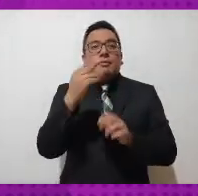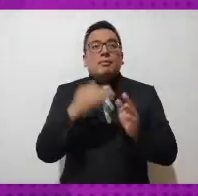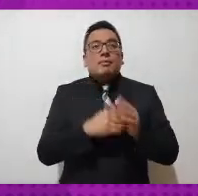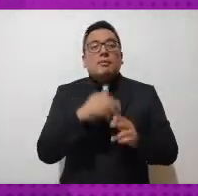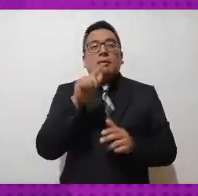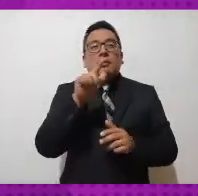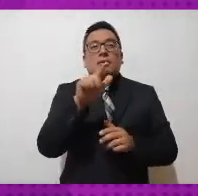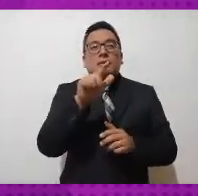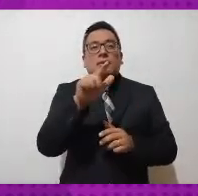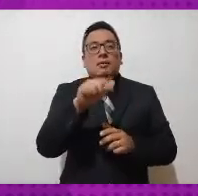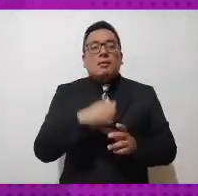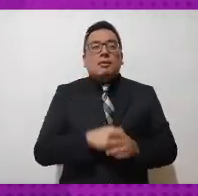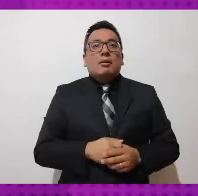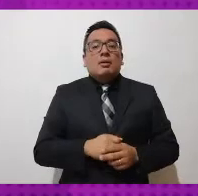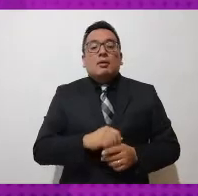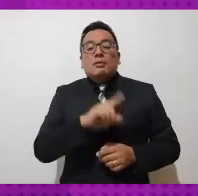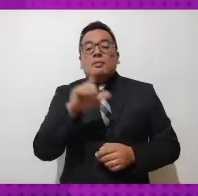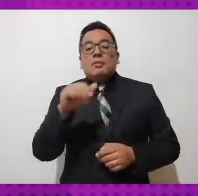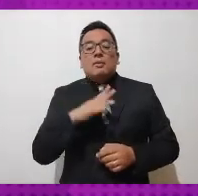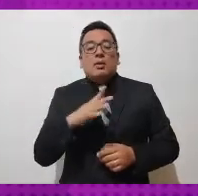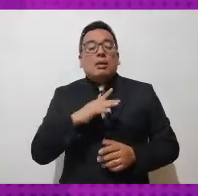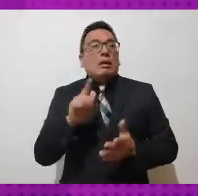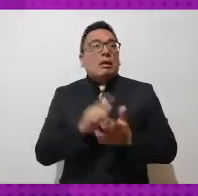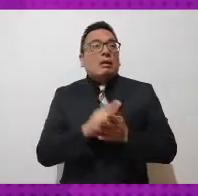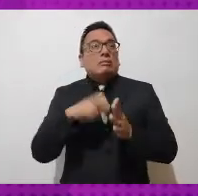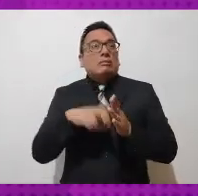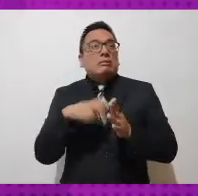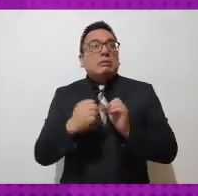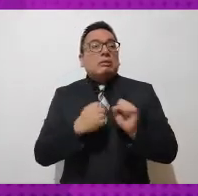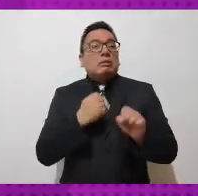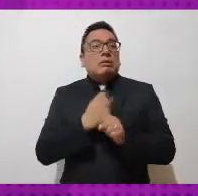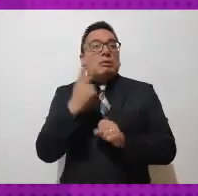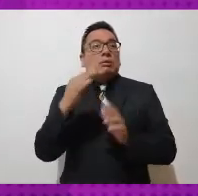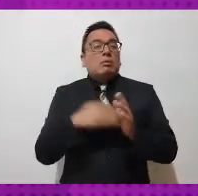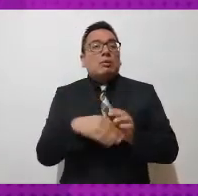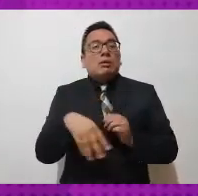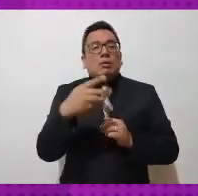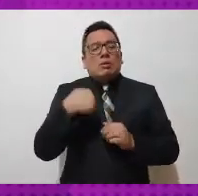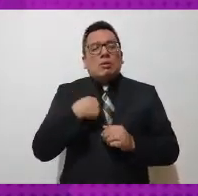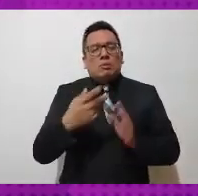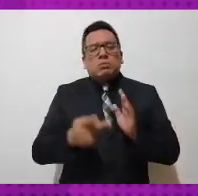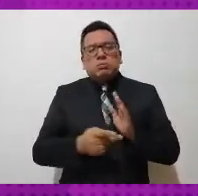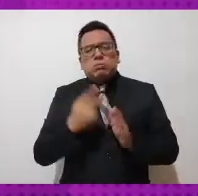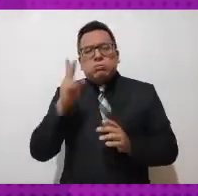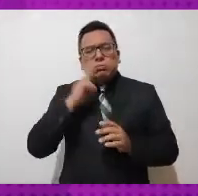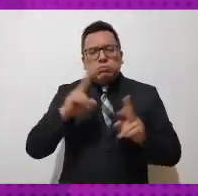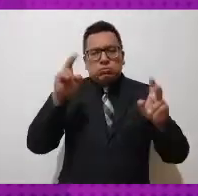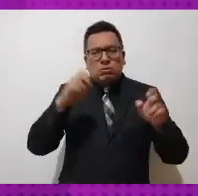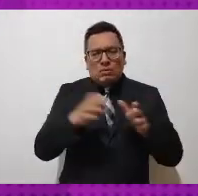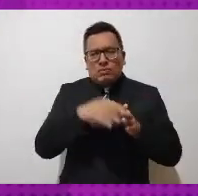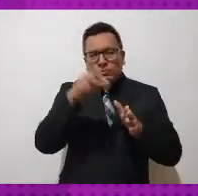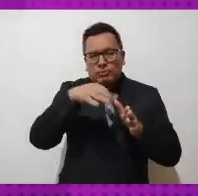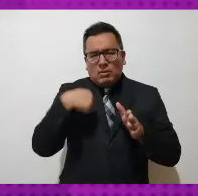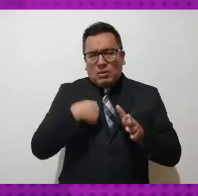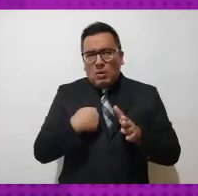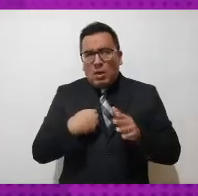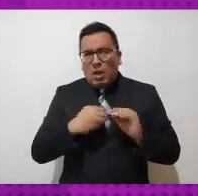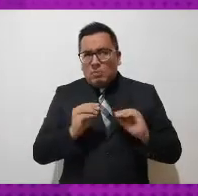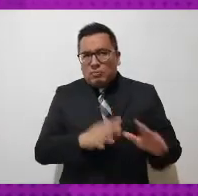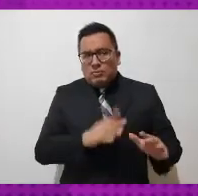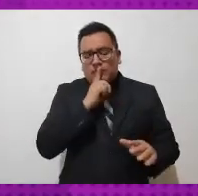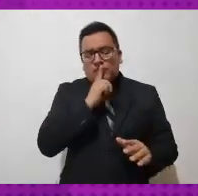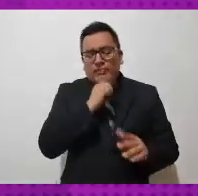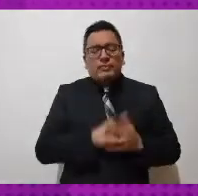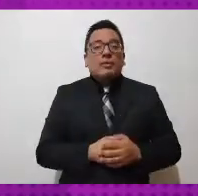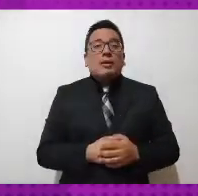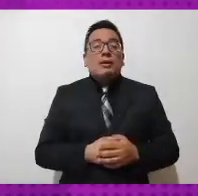2017, que después de la reforma del 2014, me volví a interesar en el tema electoral, que nunca lo dejé, uno nunca lo deja,